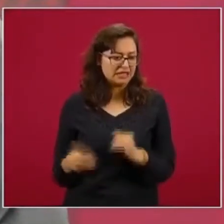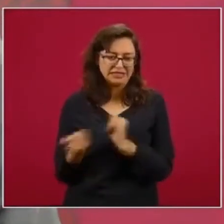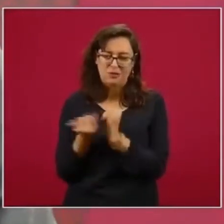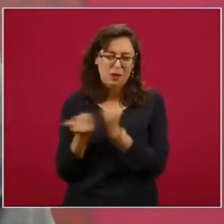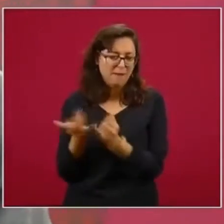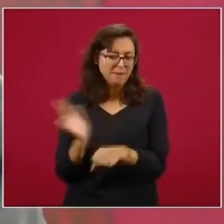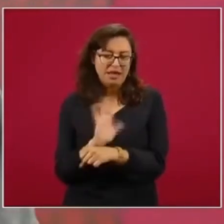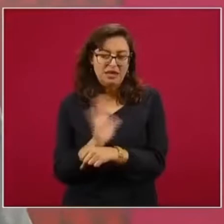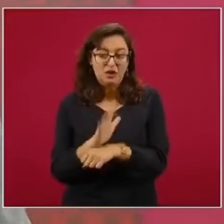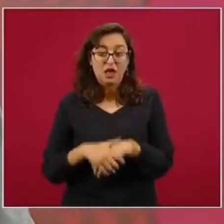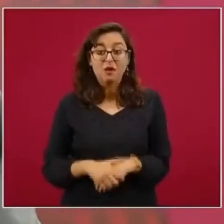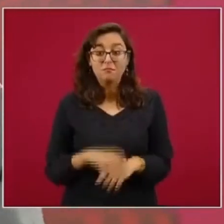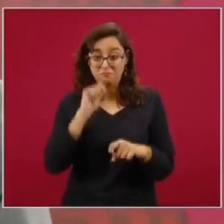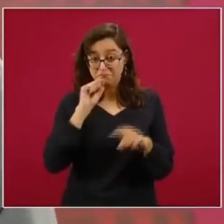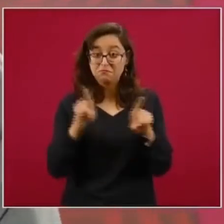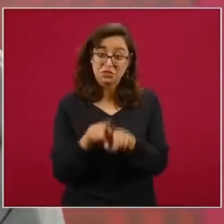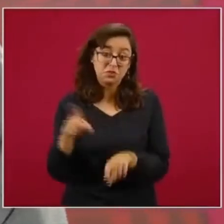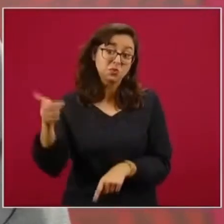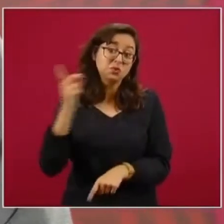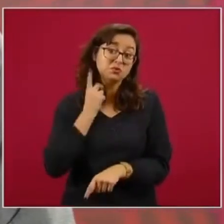O los legisladores.